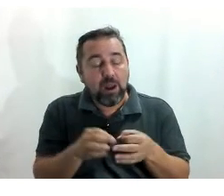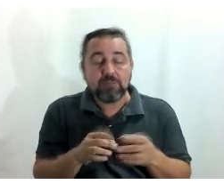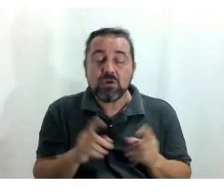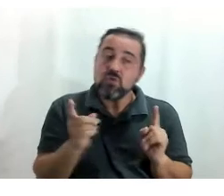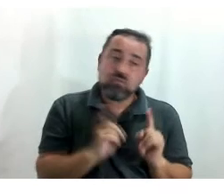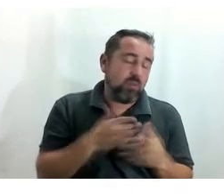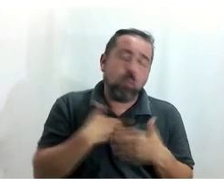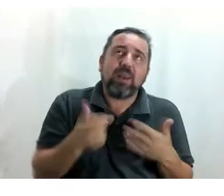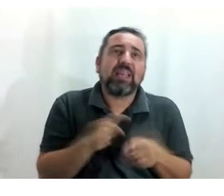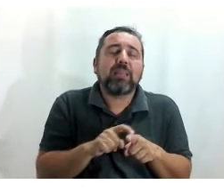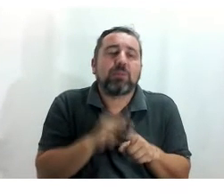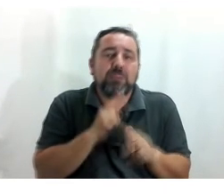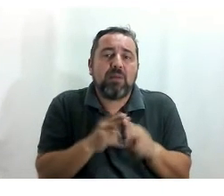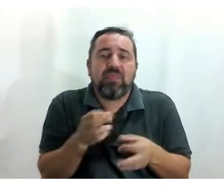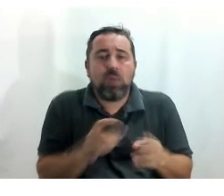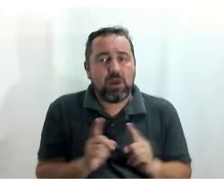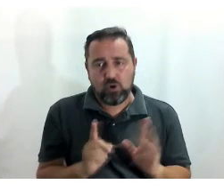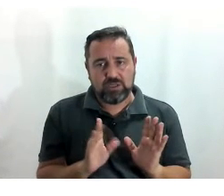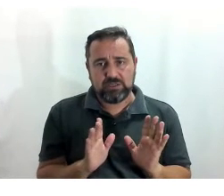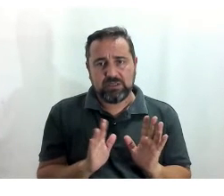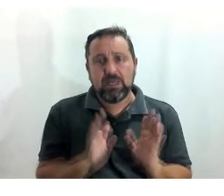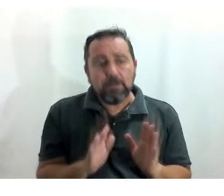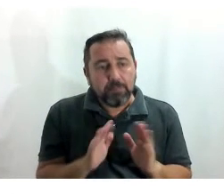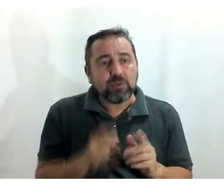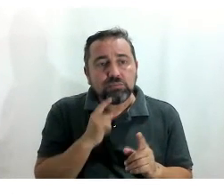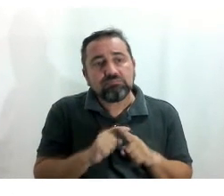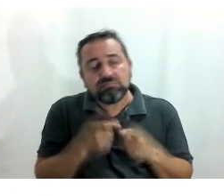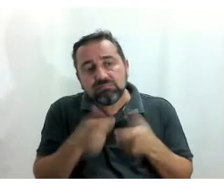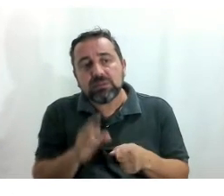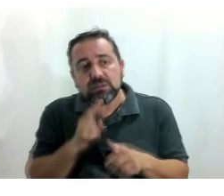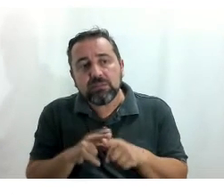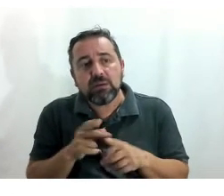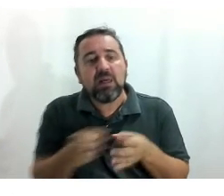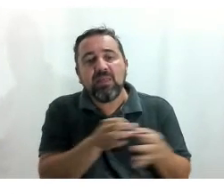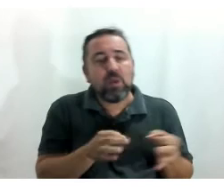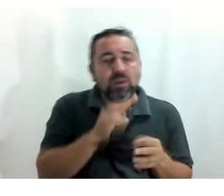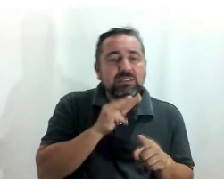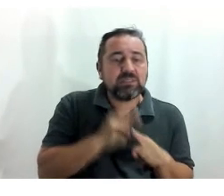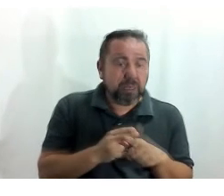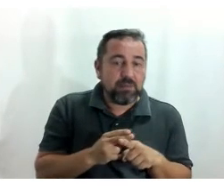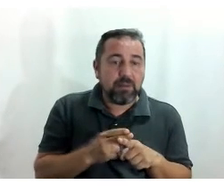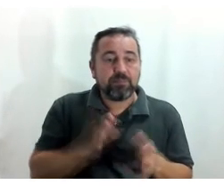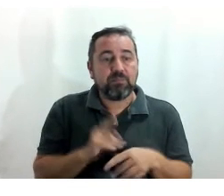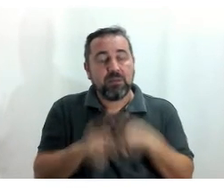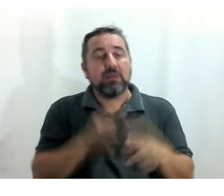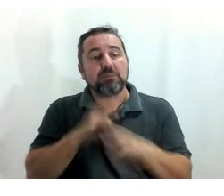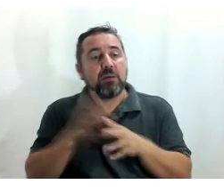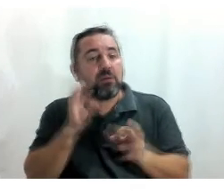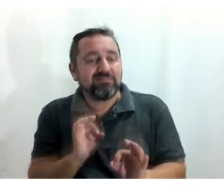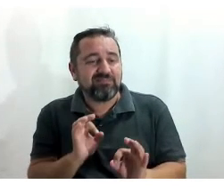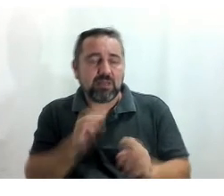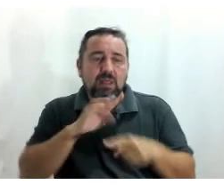de cualquier tipo celular, pero por ejemplo este es un caso en el que se obtienen a partir de células urinarias. Se obtienen progenitores ópticos y posteriormente